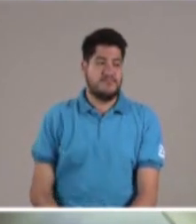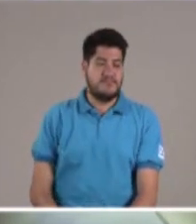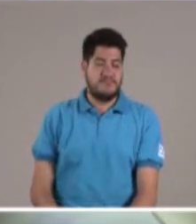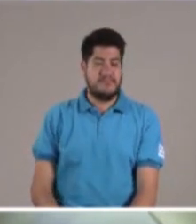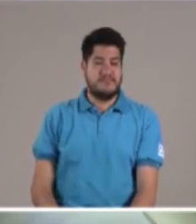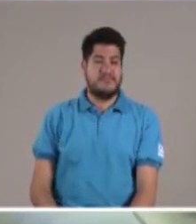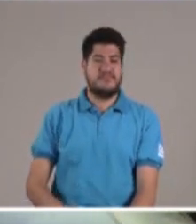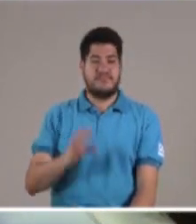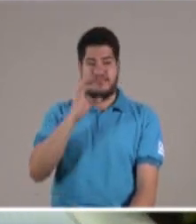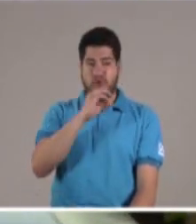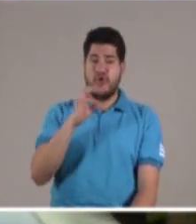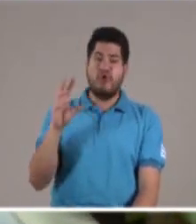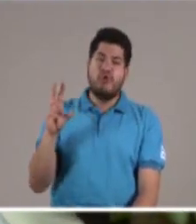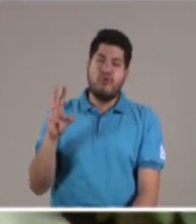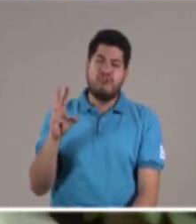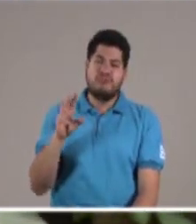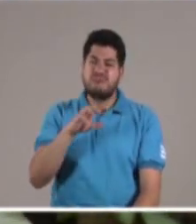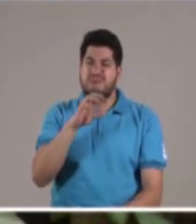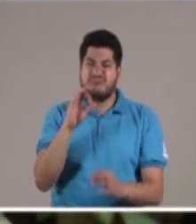o no